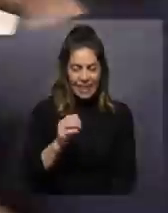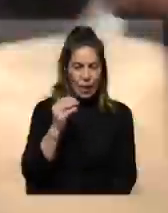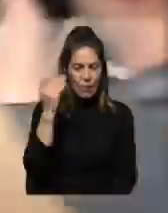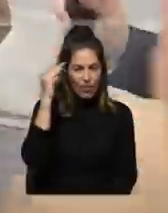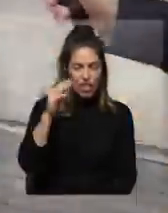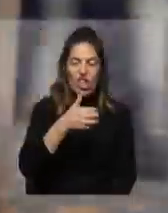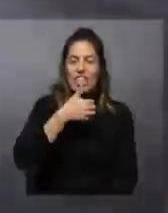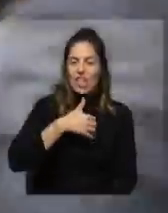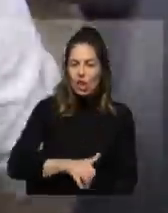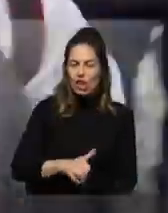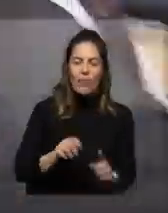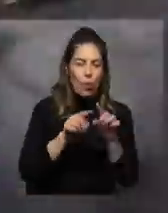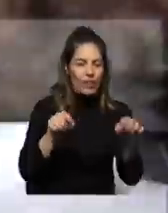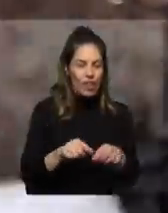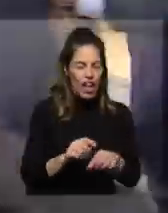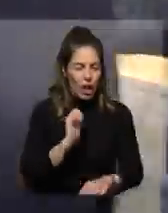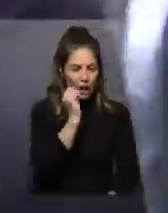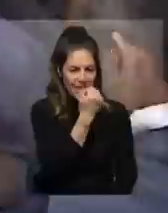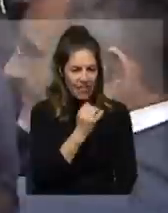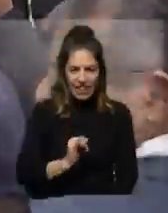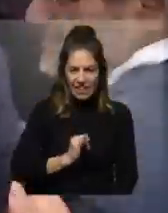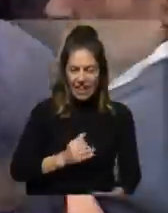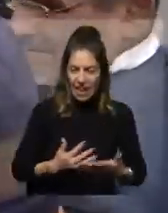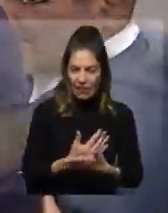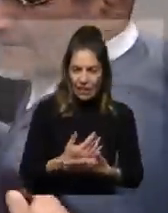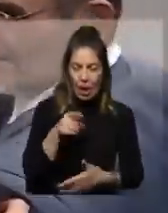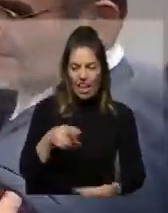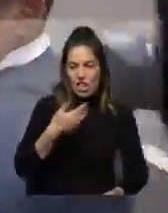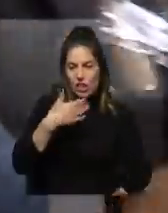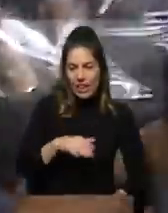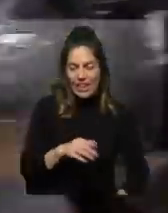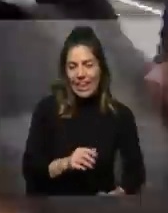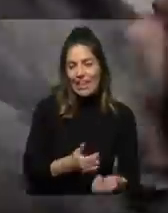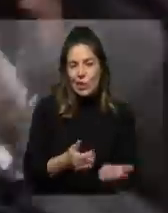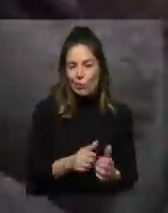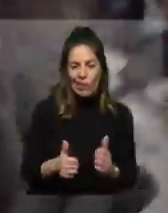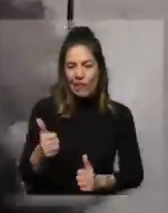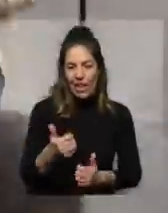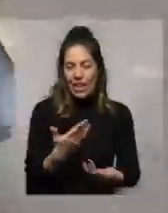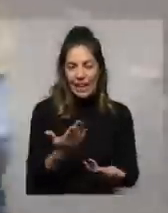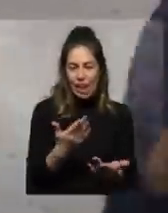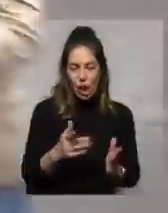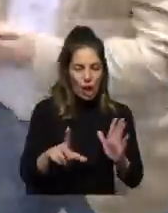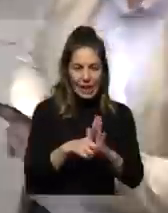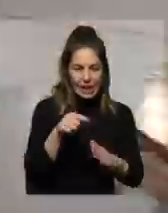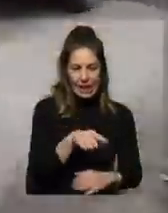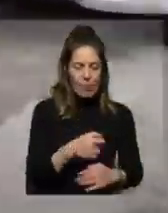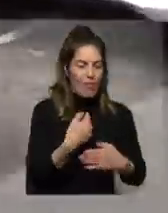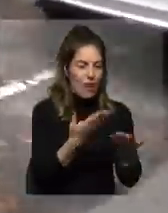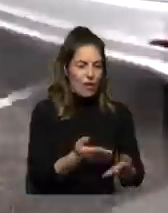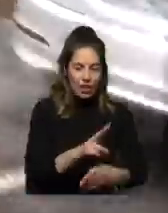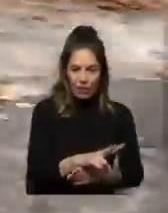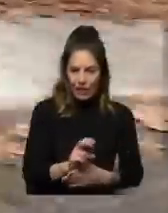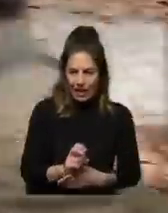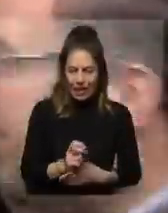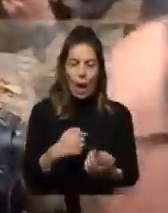b5naron la reserva de identidad y las víctimas porque a su juicio supone una ventaja desproporcionada y legítima en favor de la fiscalía sin embargo